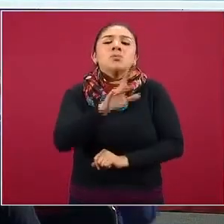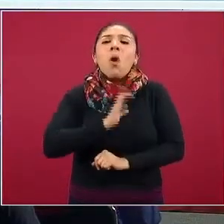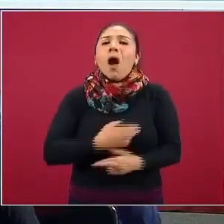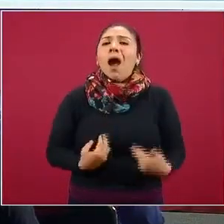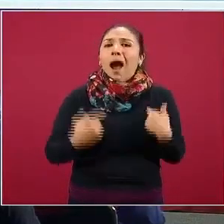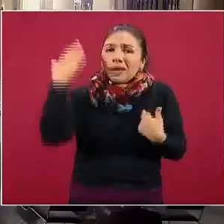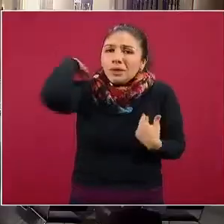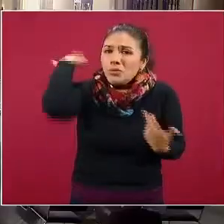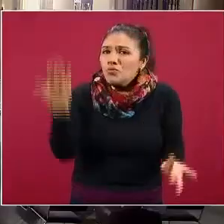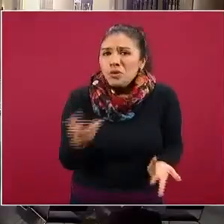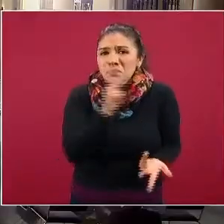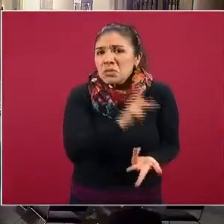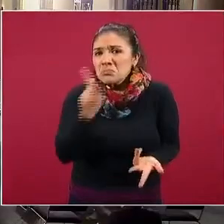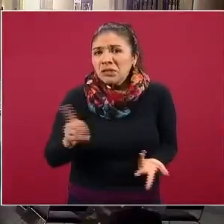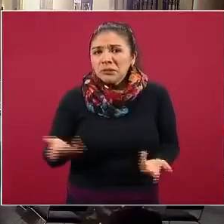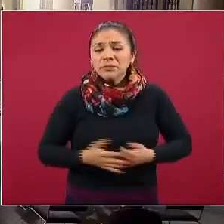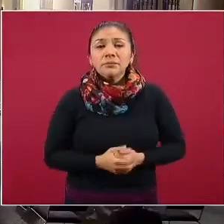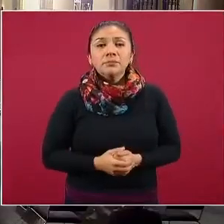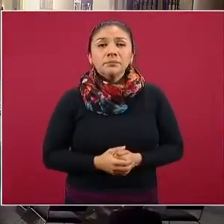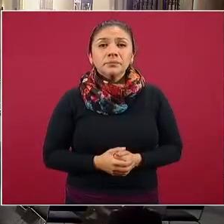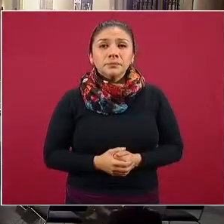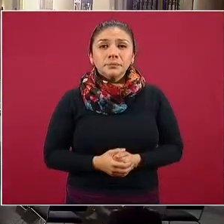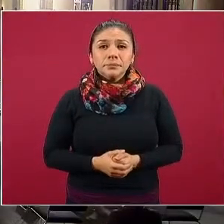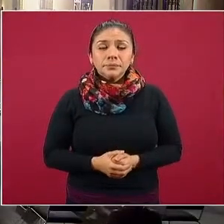pulmón. La que sigue.